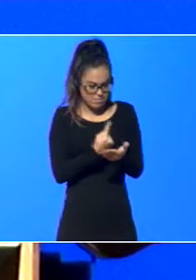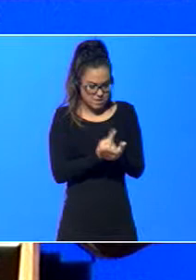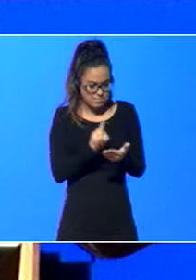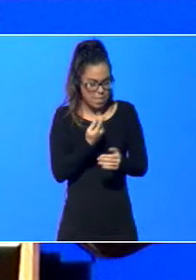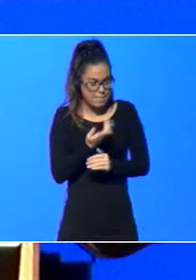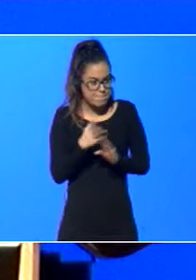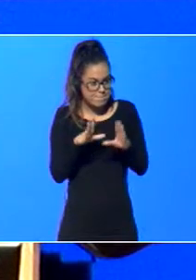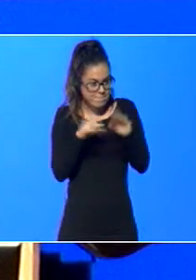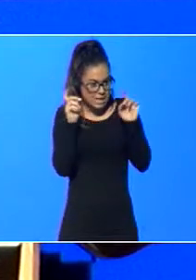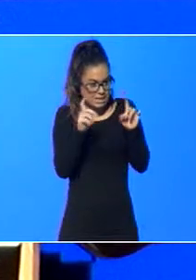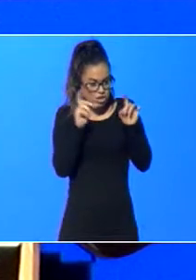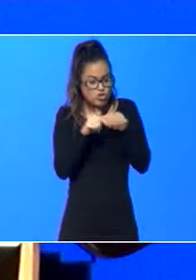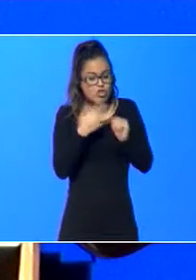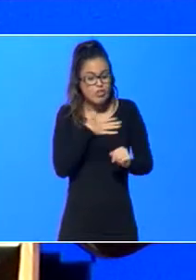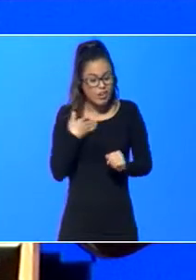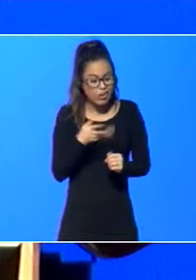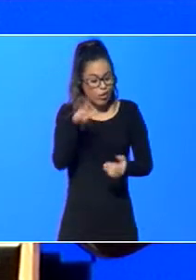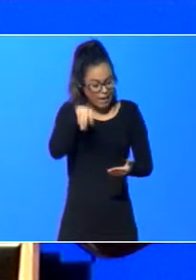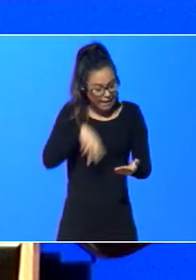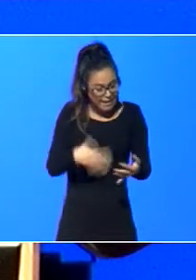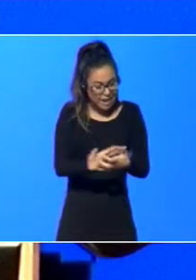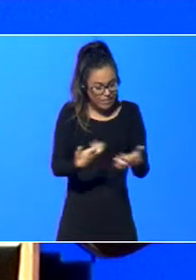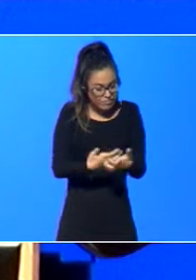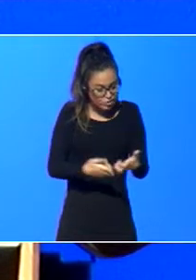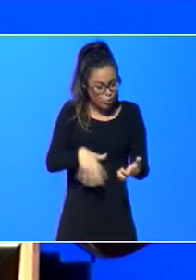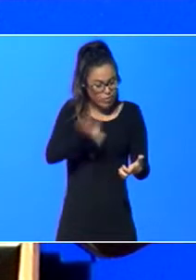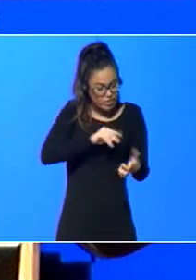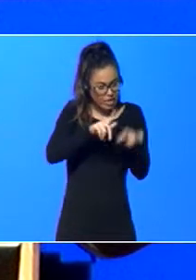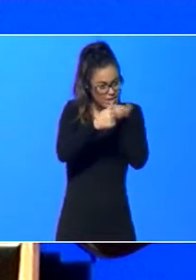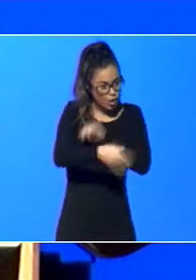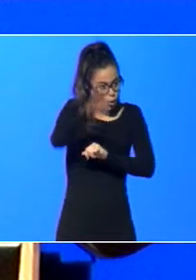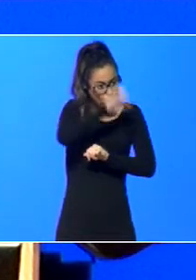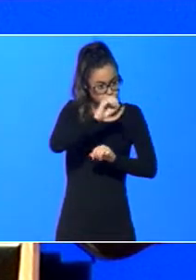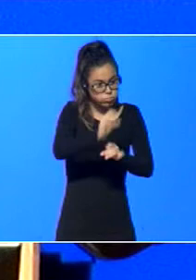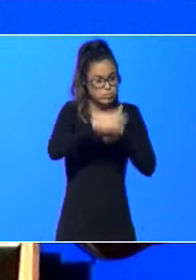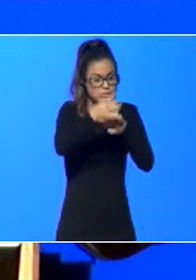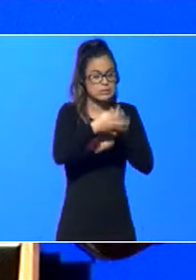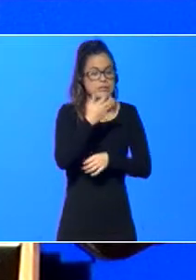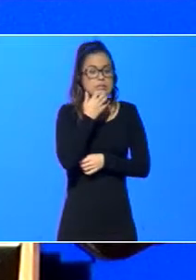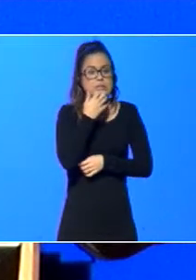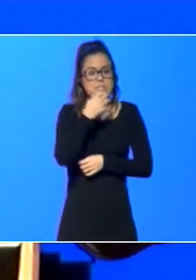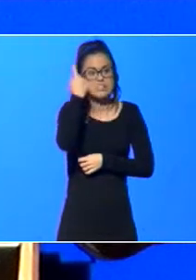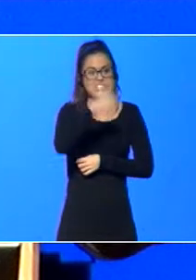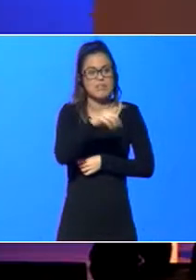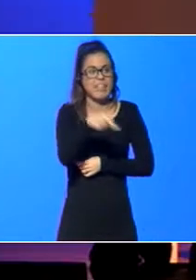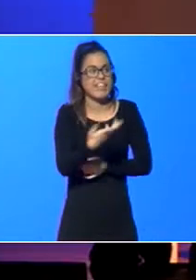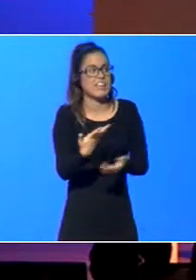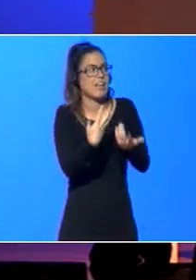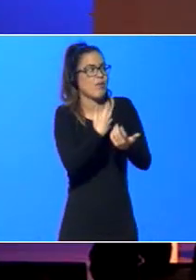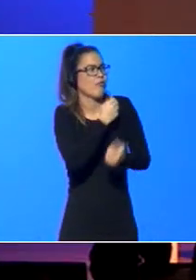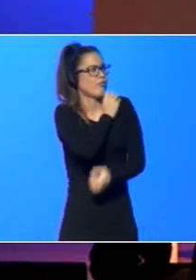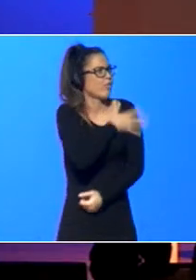entiendan el texto y además sepan dar la opinión sobre el texto. Si saben si es una función no sé qué del texto o lo